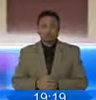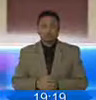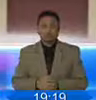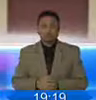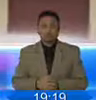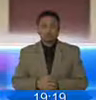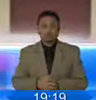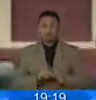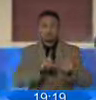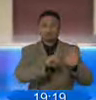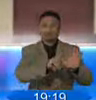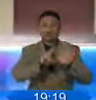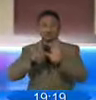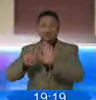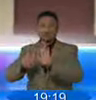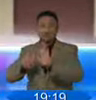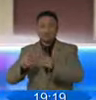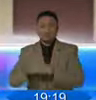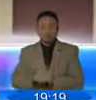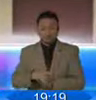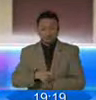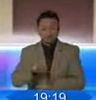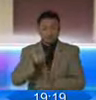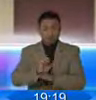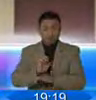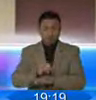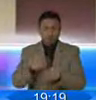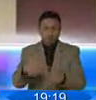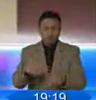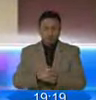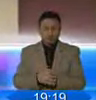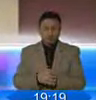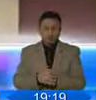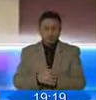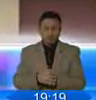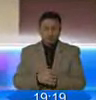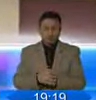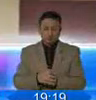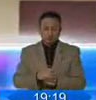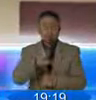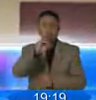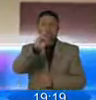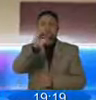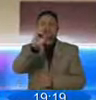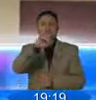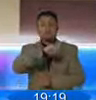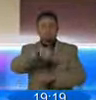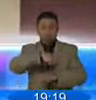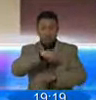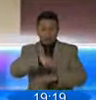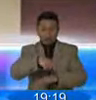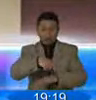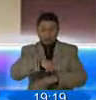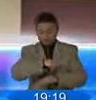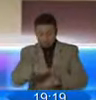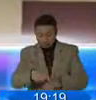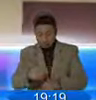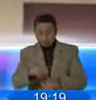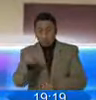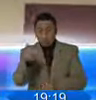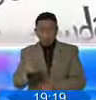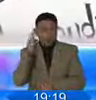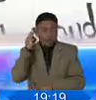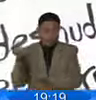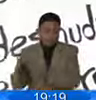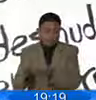de femicidios en el Ecuador es alarmante. Significa que cada 60 horas están matando y están violentando a